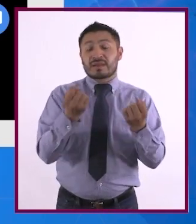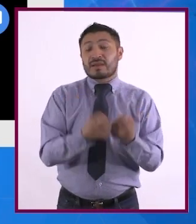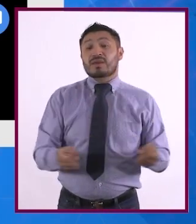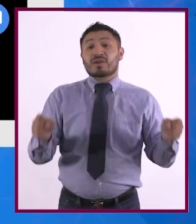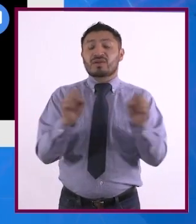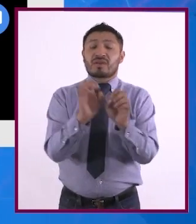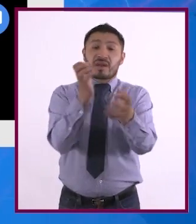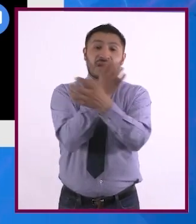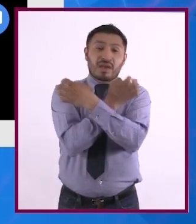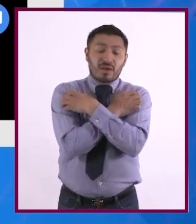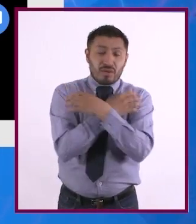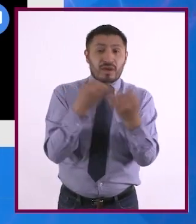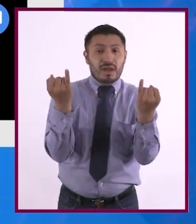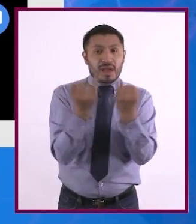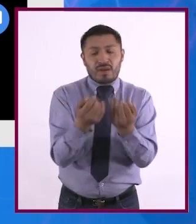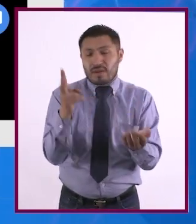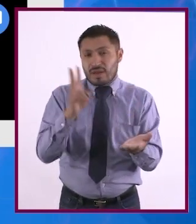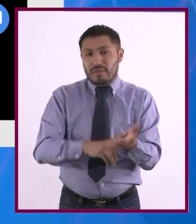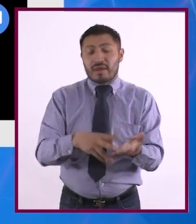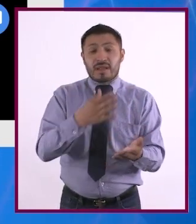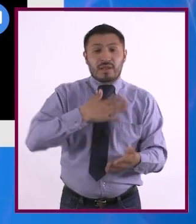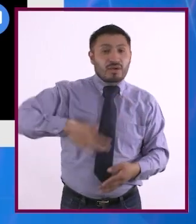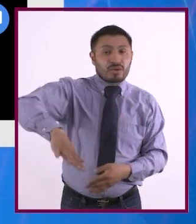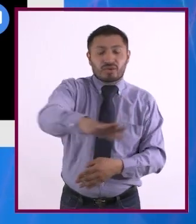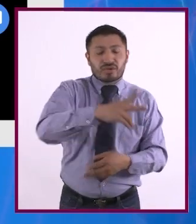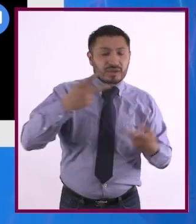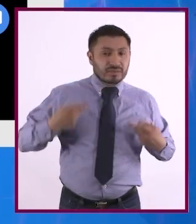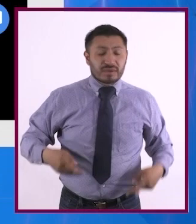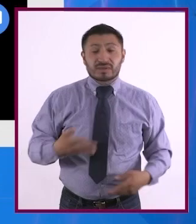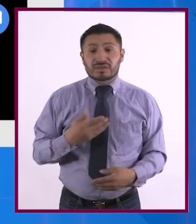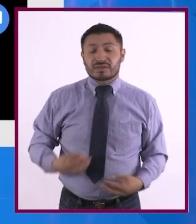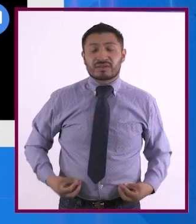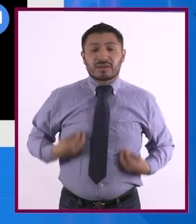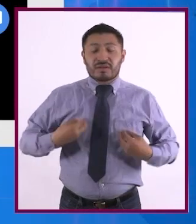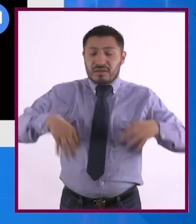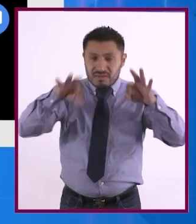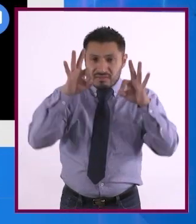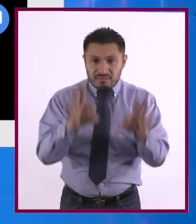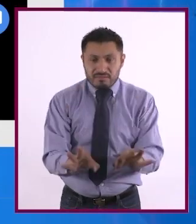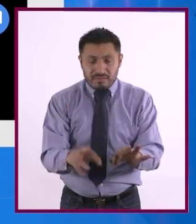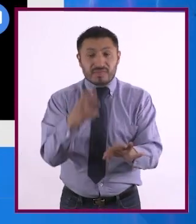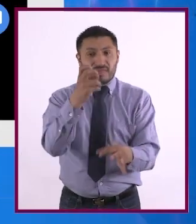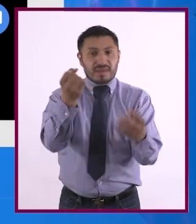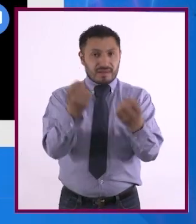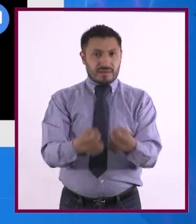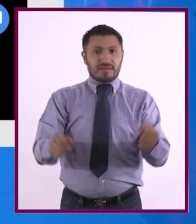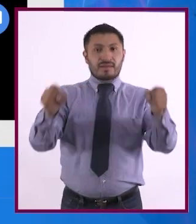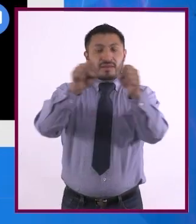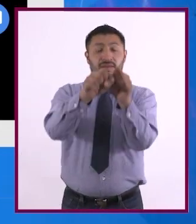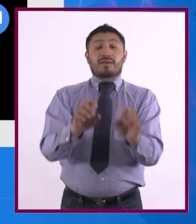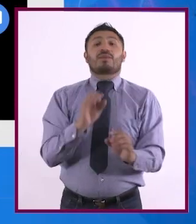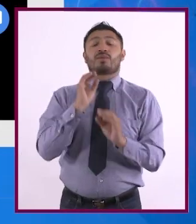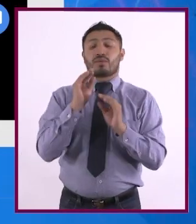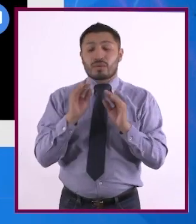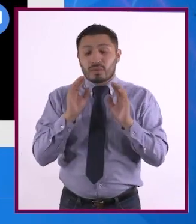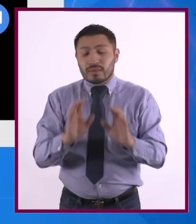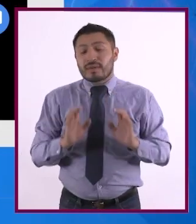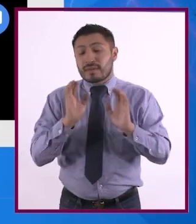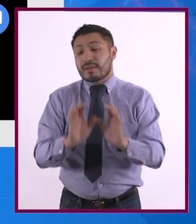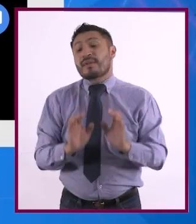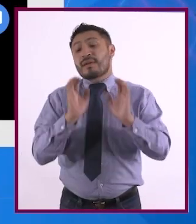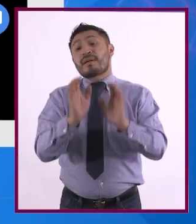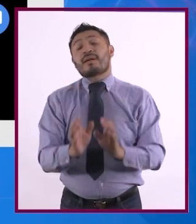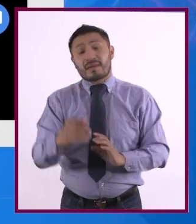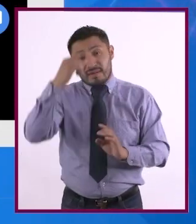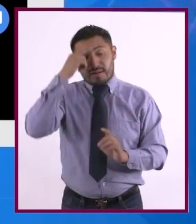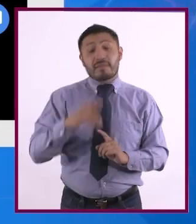que considera el igual valor y la igual dignidad de todos sus ciudadanos. Por ende, es una sociedad que va a procurar condiciones para que todos